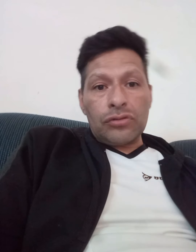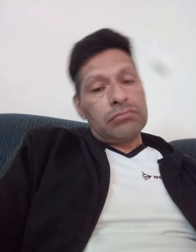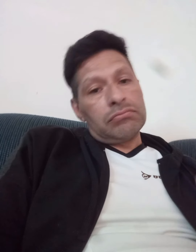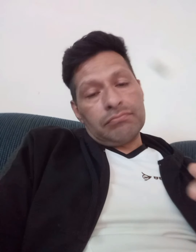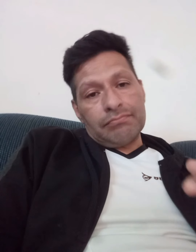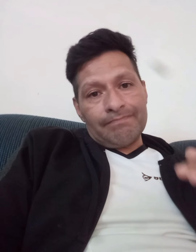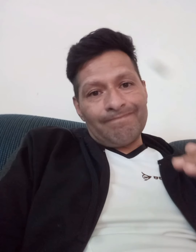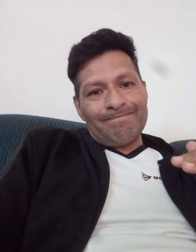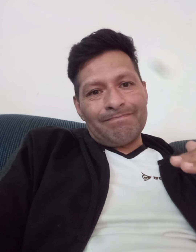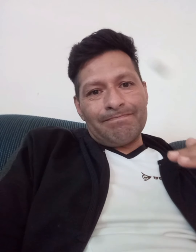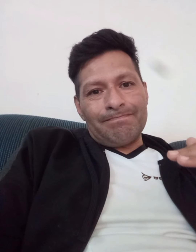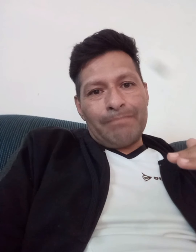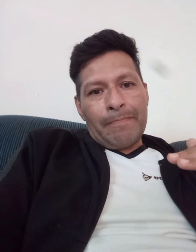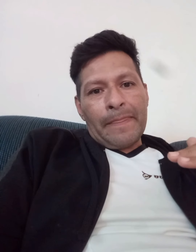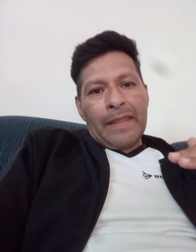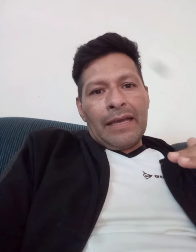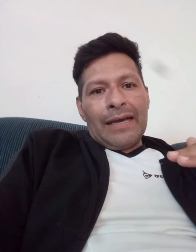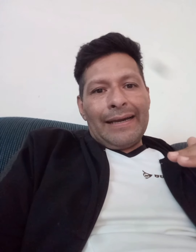sigamos